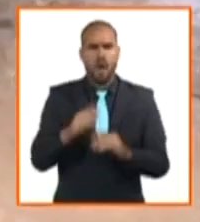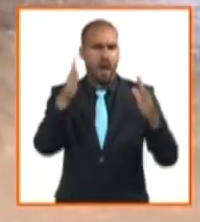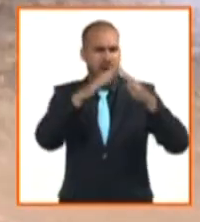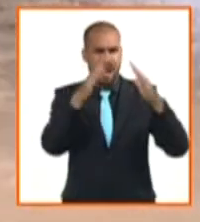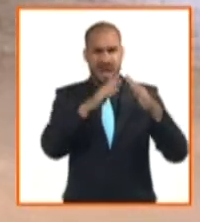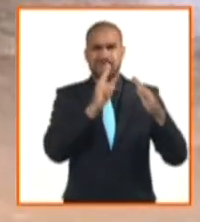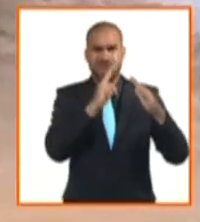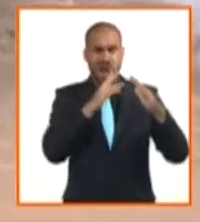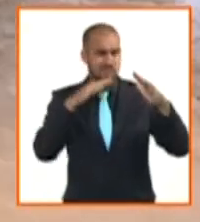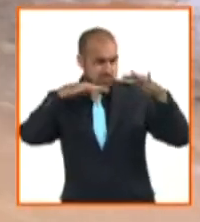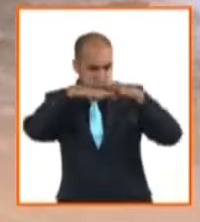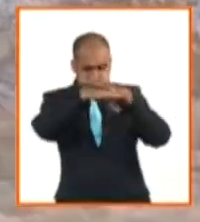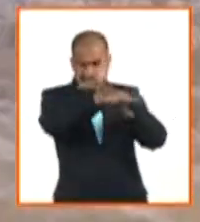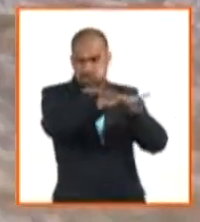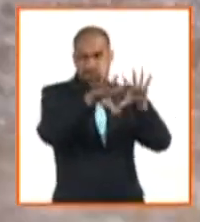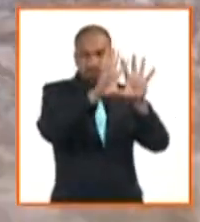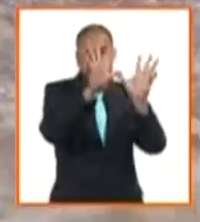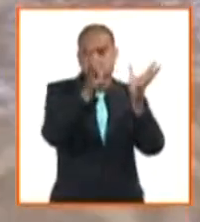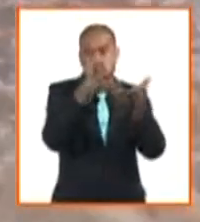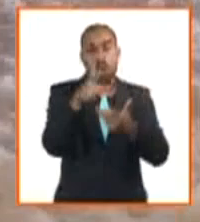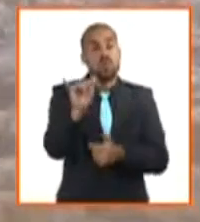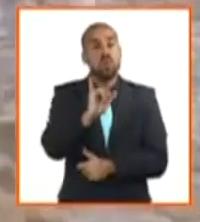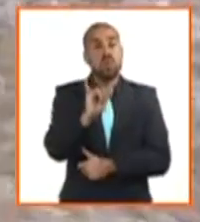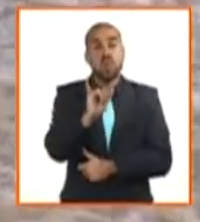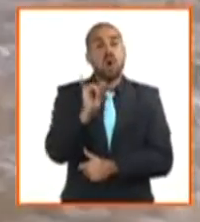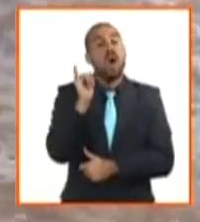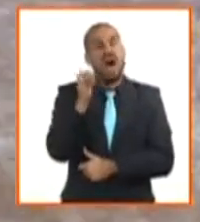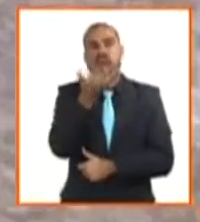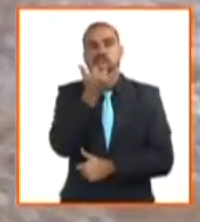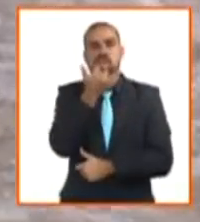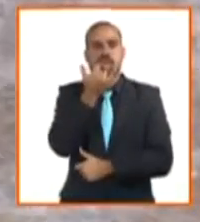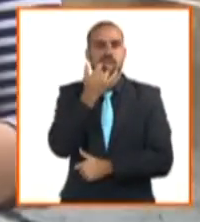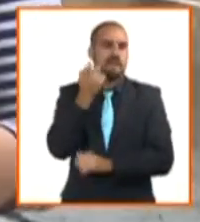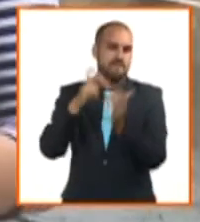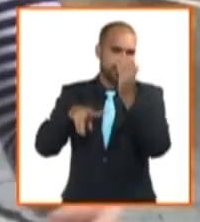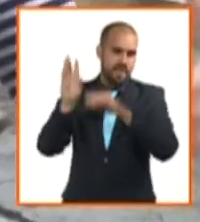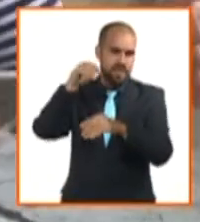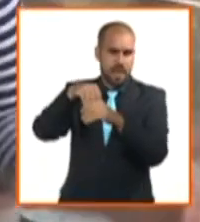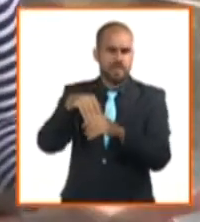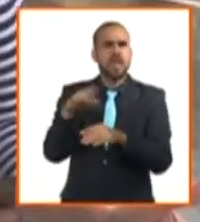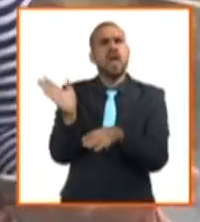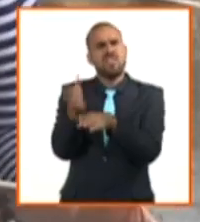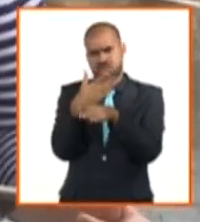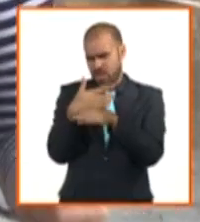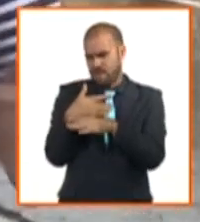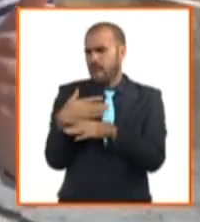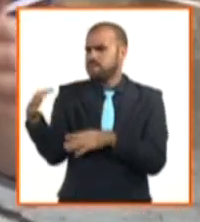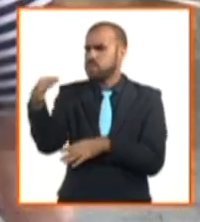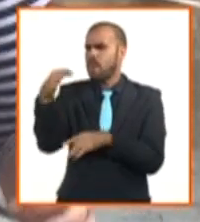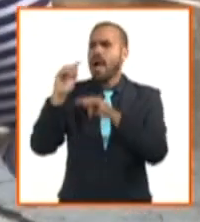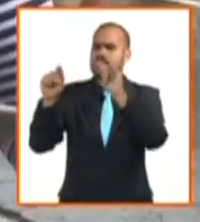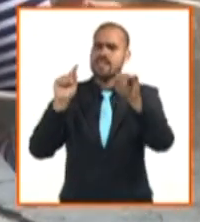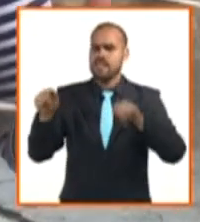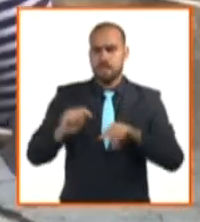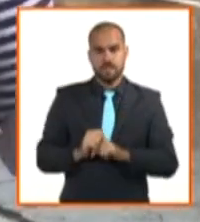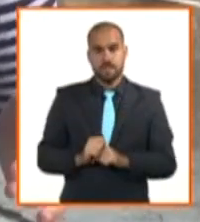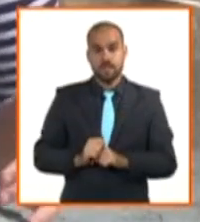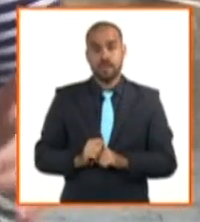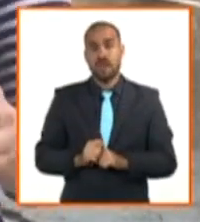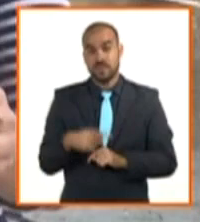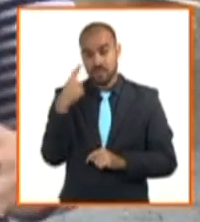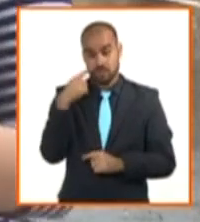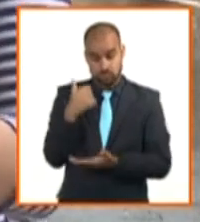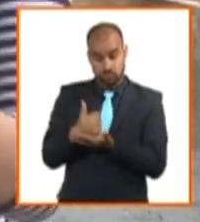ha precipitado fuertemente en la provincia aunque ahora en distintas localidades y como pueden ver ahora justamente en la capital